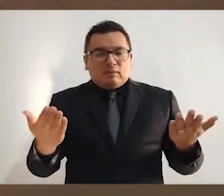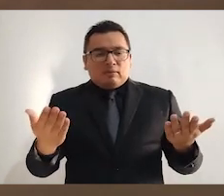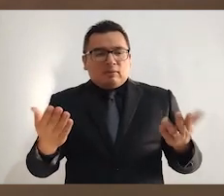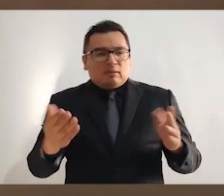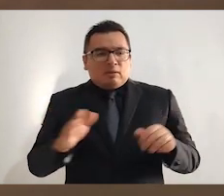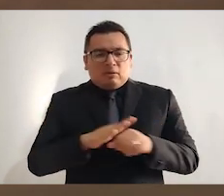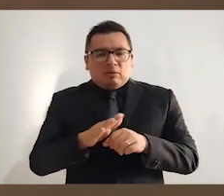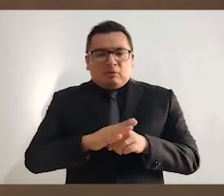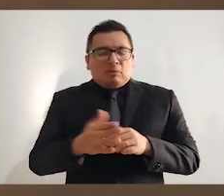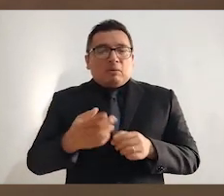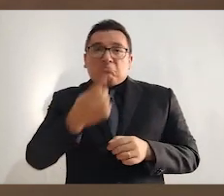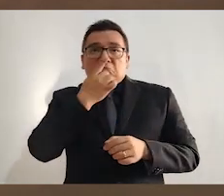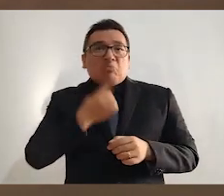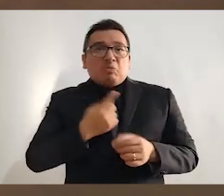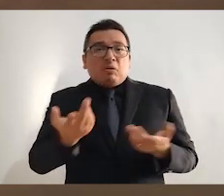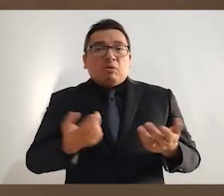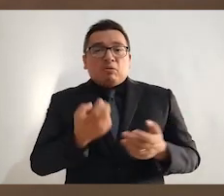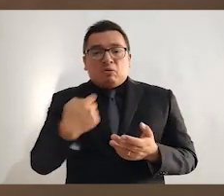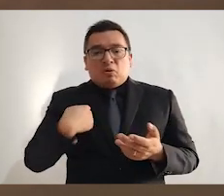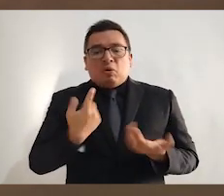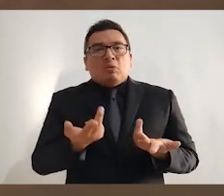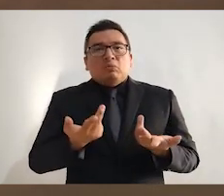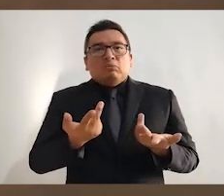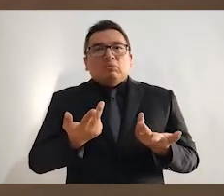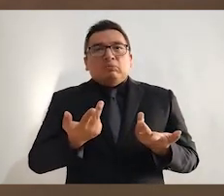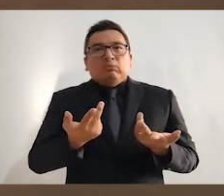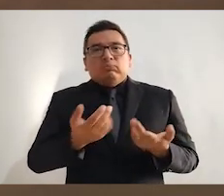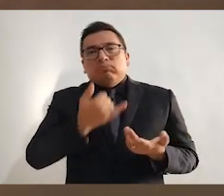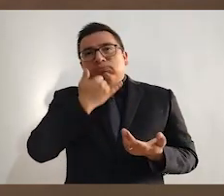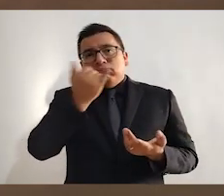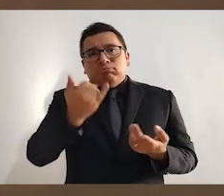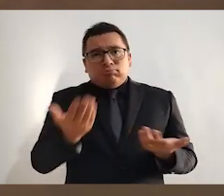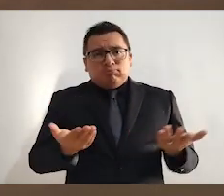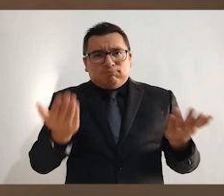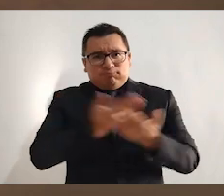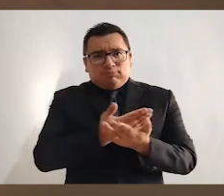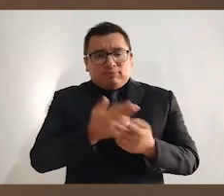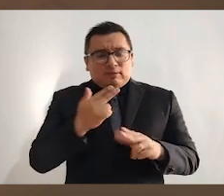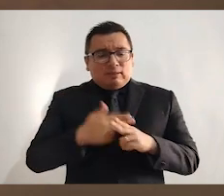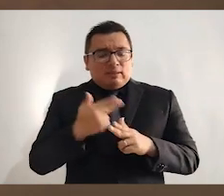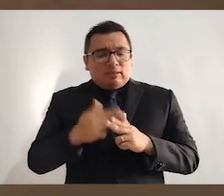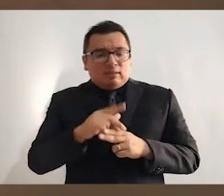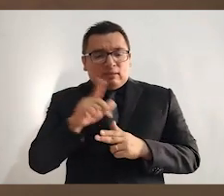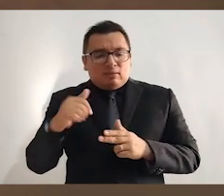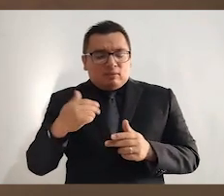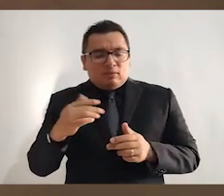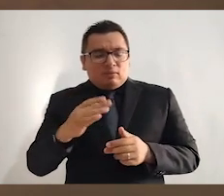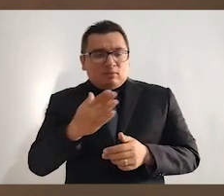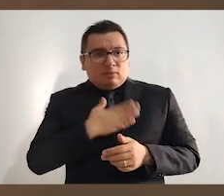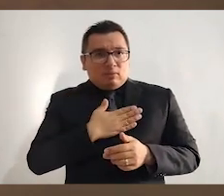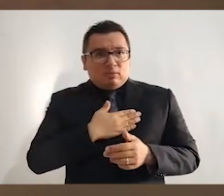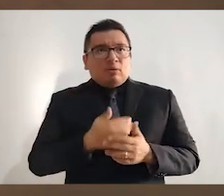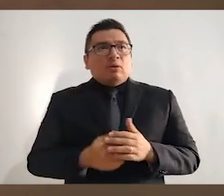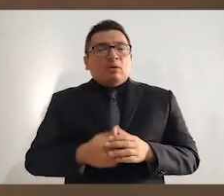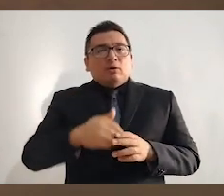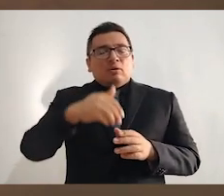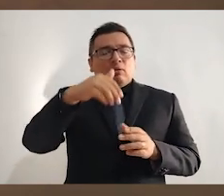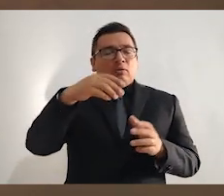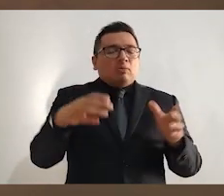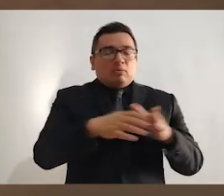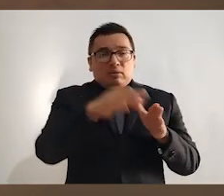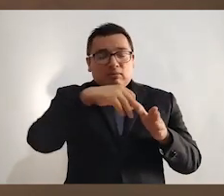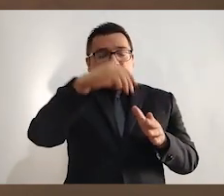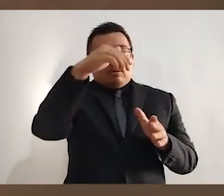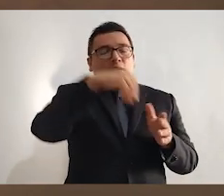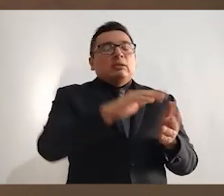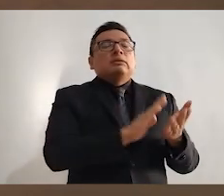me indicaron cuál era, entonces voté al revés, ¿sí? Y yo me di cuenta hasta el momento que iba a poner el voto en la